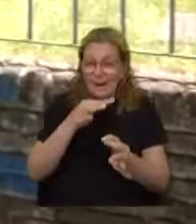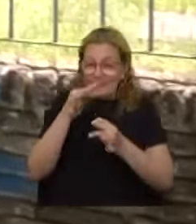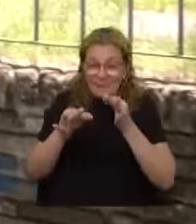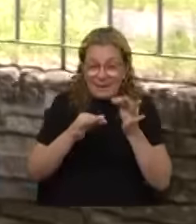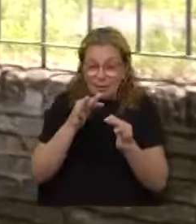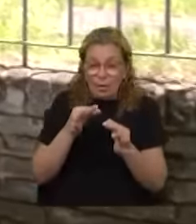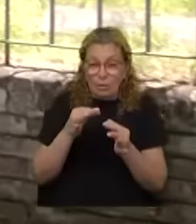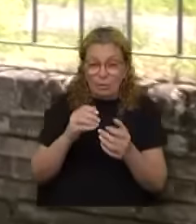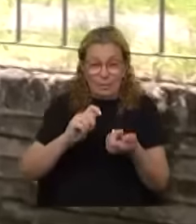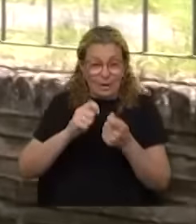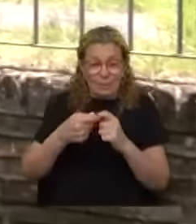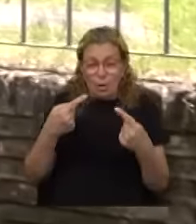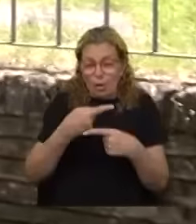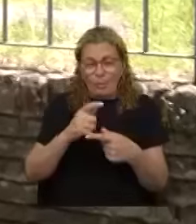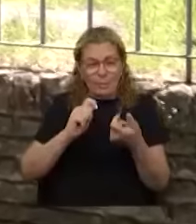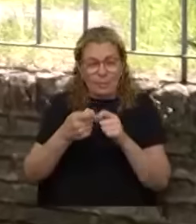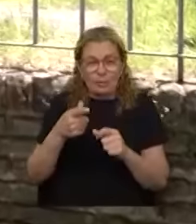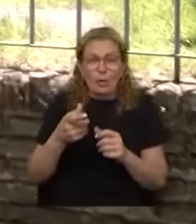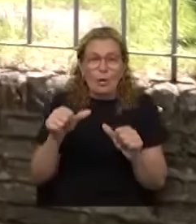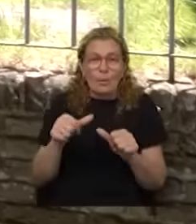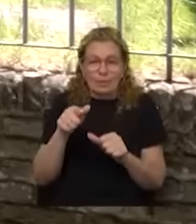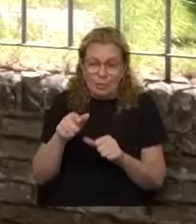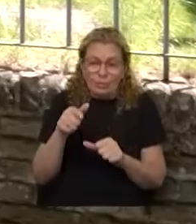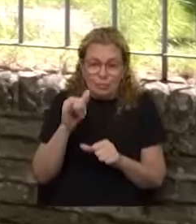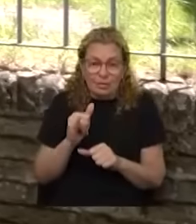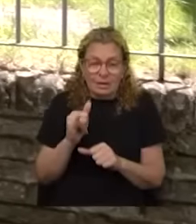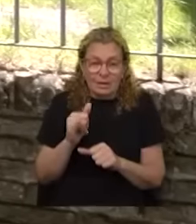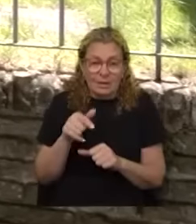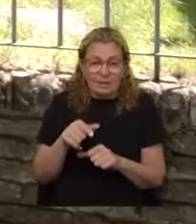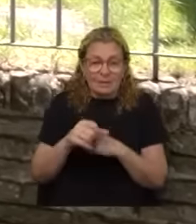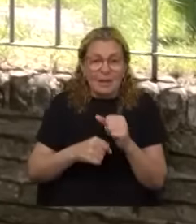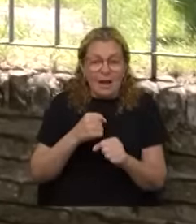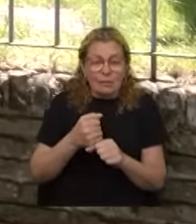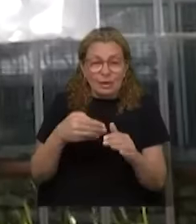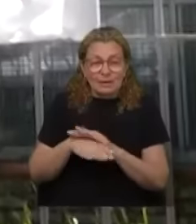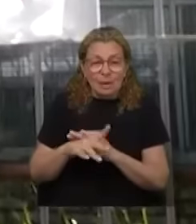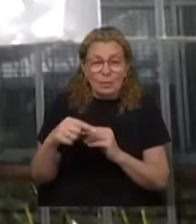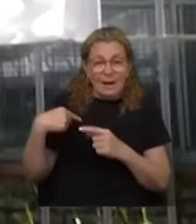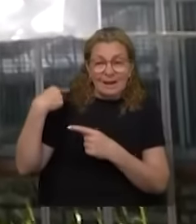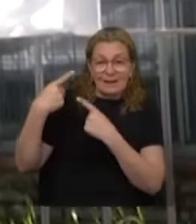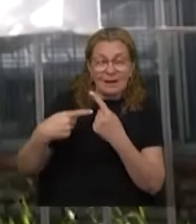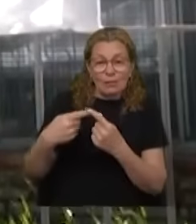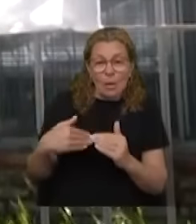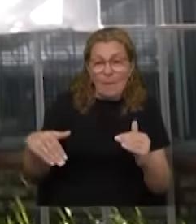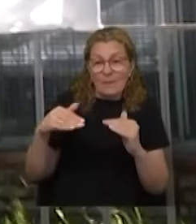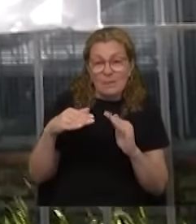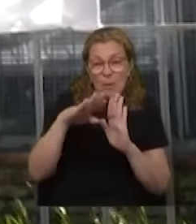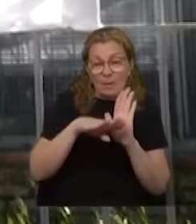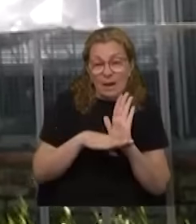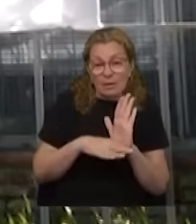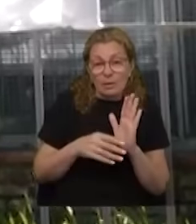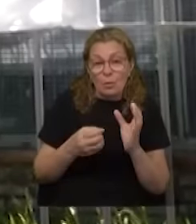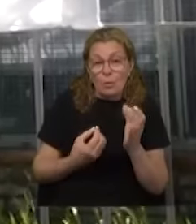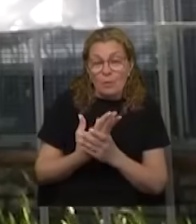oponen a la reforma pero sí a cómo se la aplicaron a ellos ya que este año egresa una generación con su mismo plan completo y las nuevas